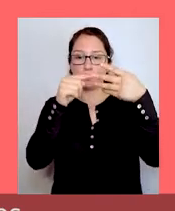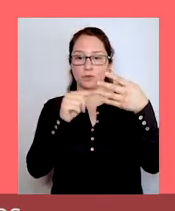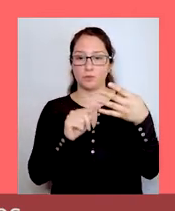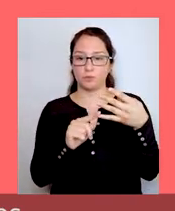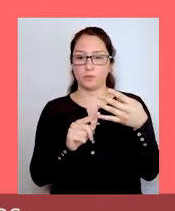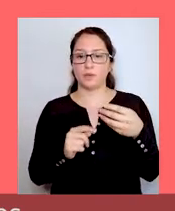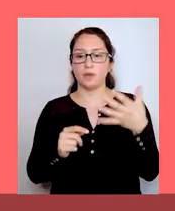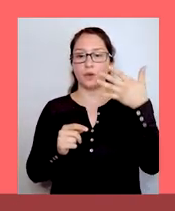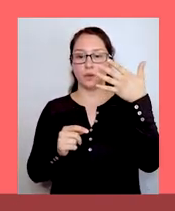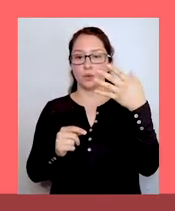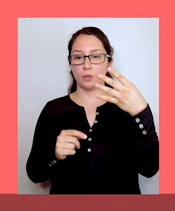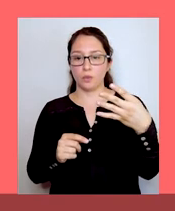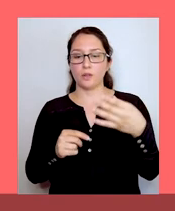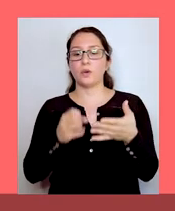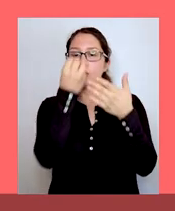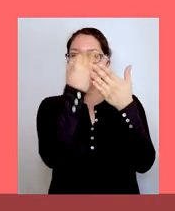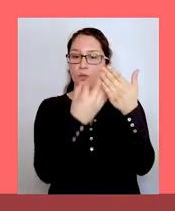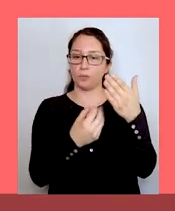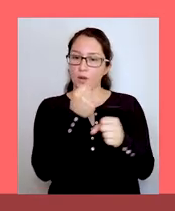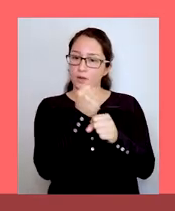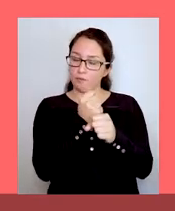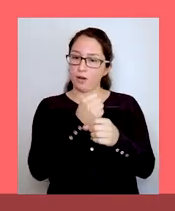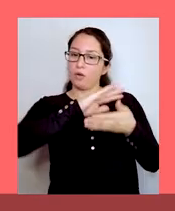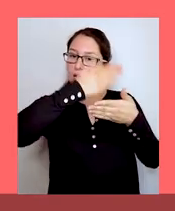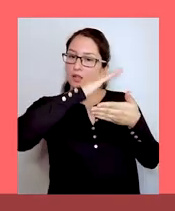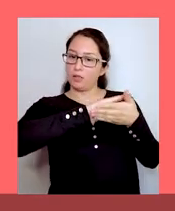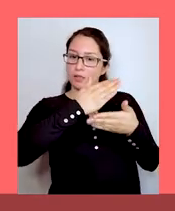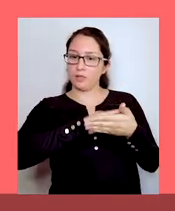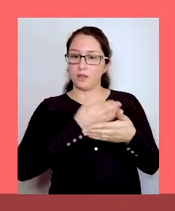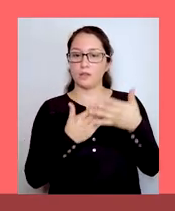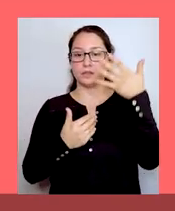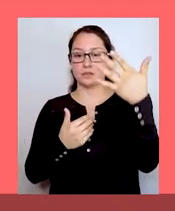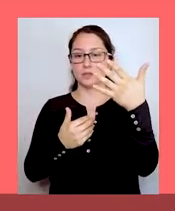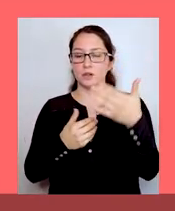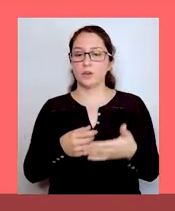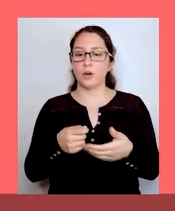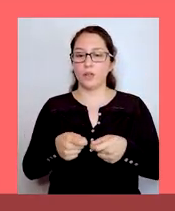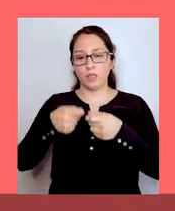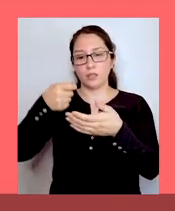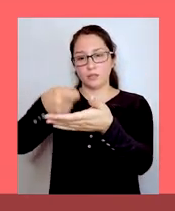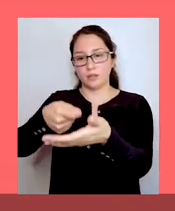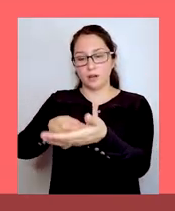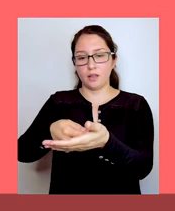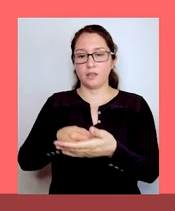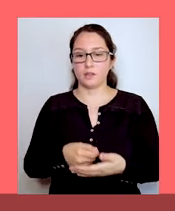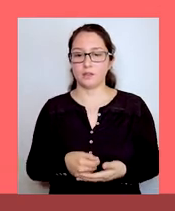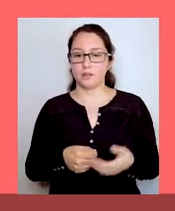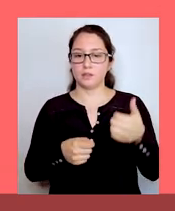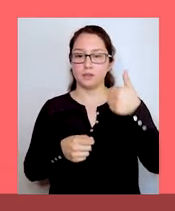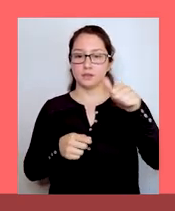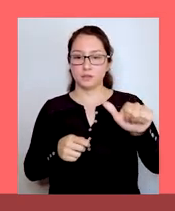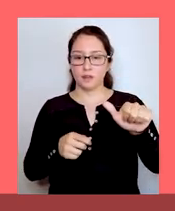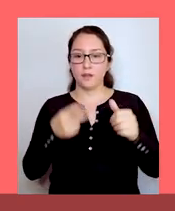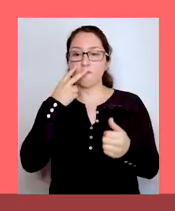planteados. 4. Enumerar las acciones y calendarizarlas. 5. Asignar recursos.